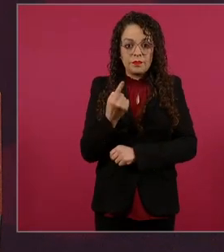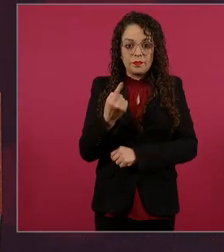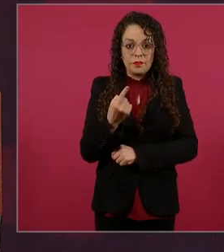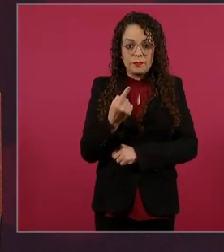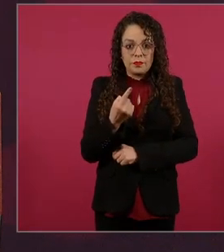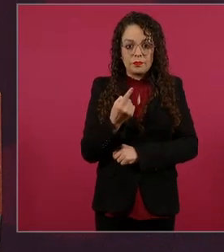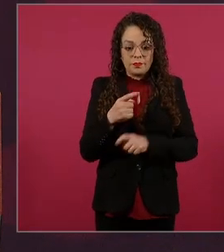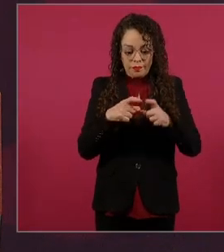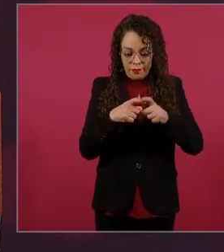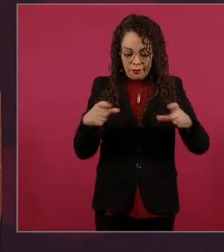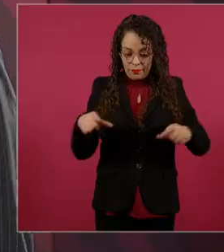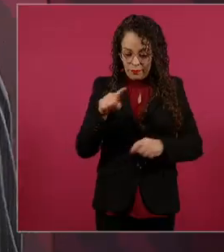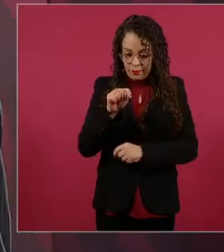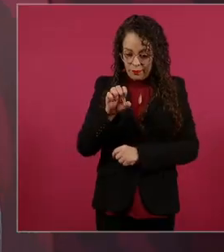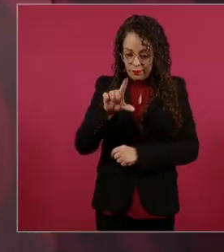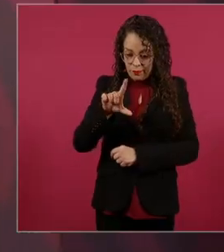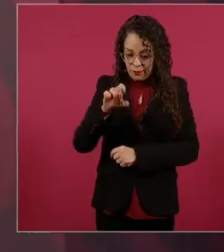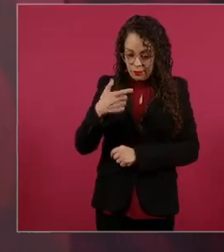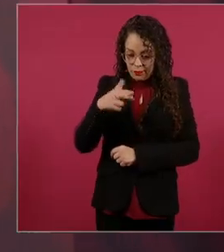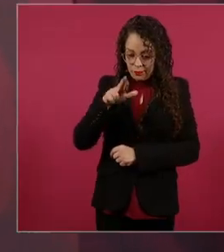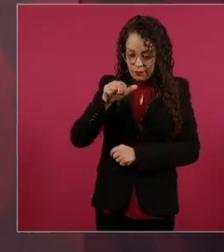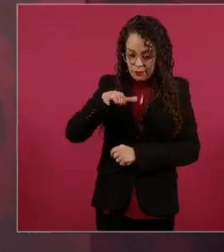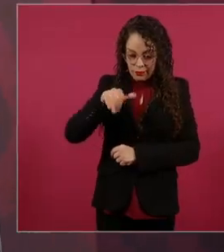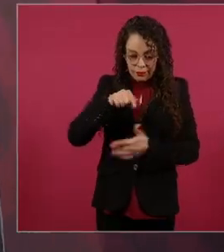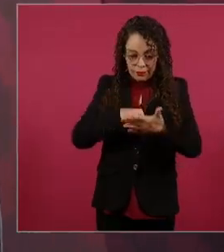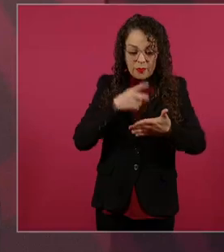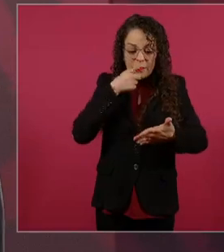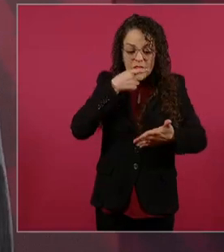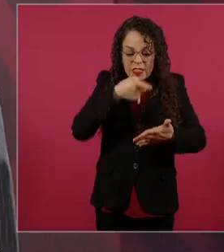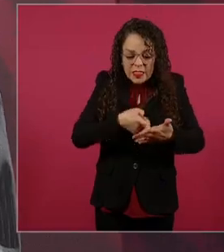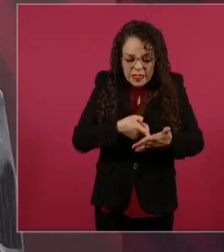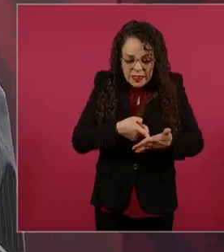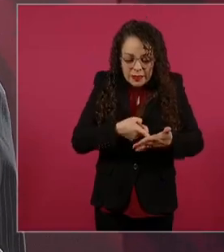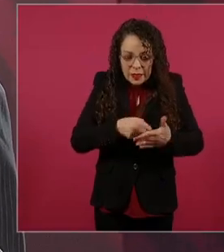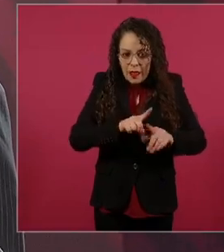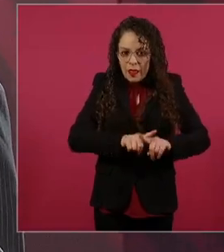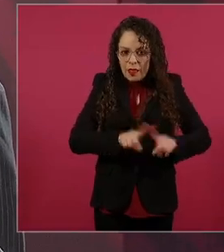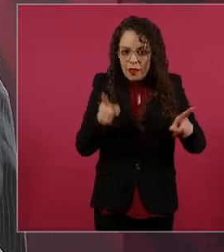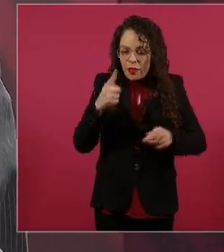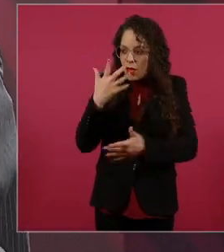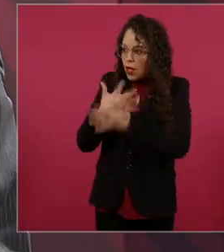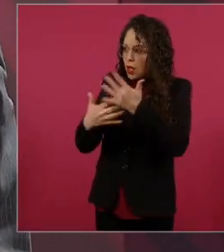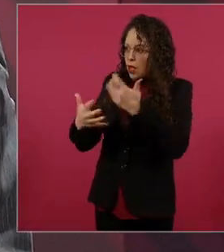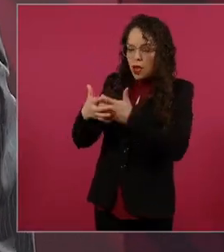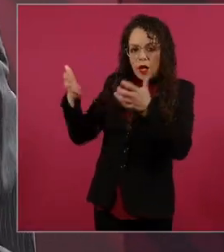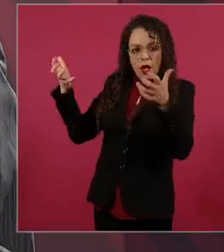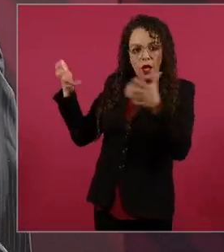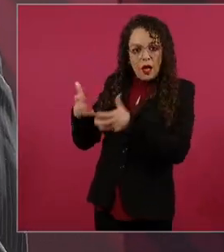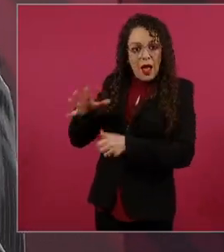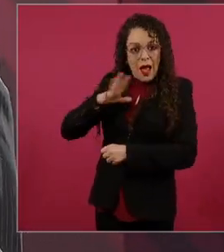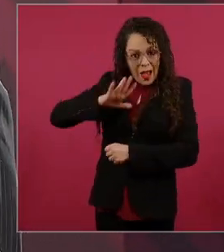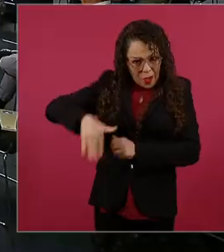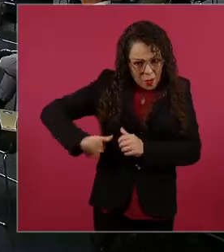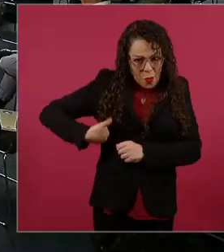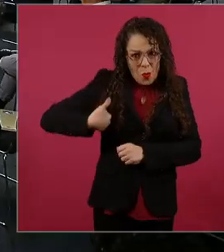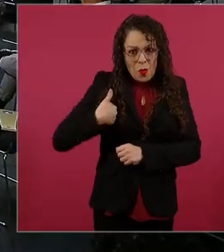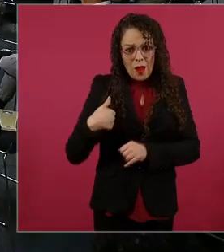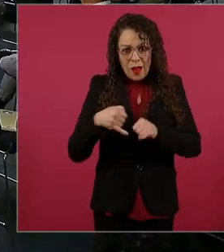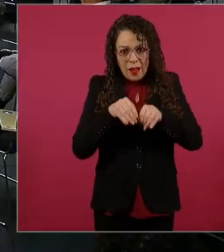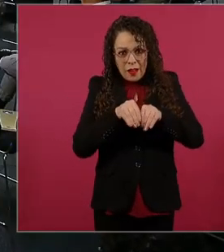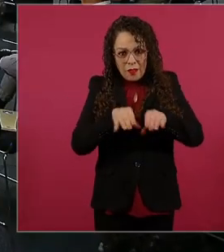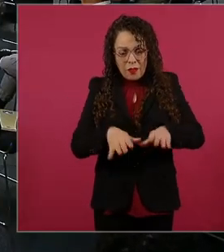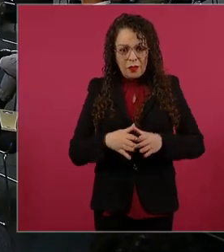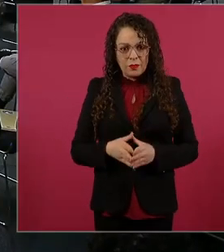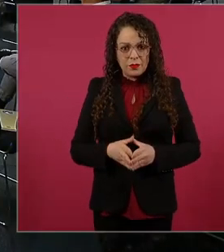y hacía otra entonces ahí está en esos archivos el telegrama de Mátalos